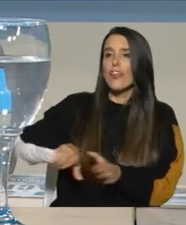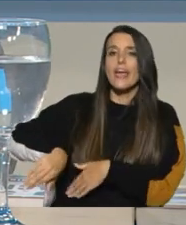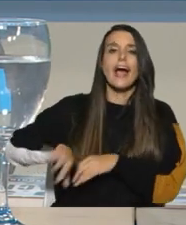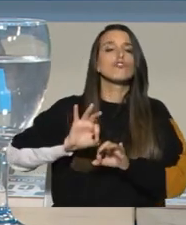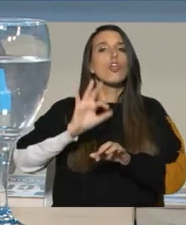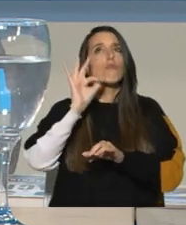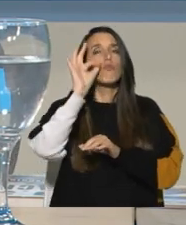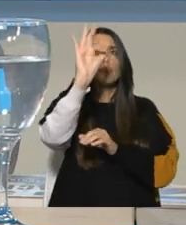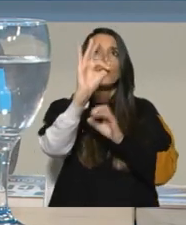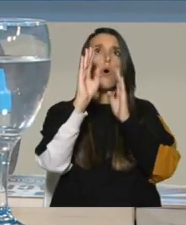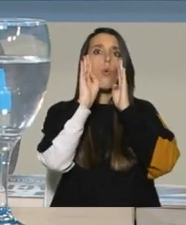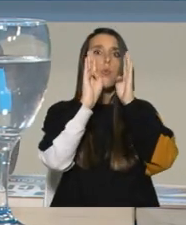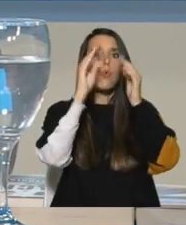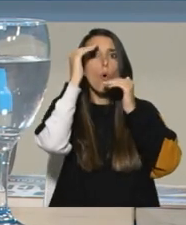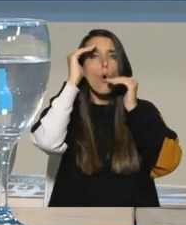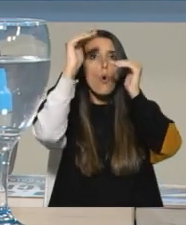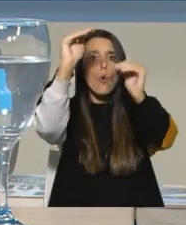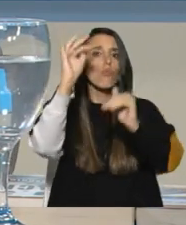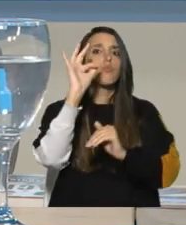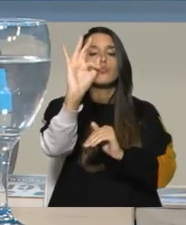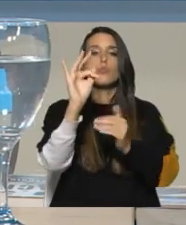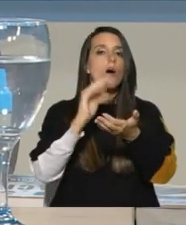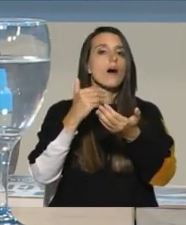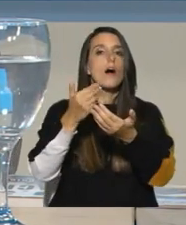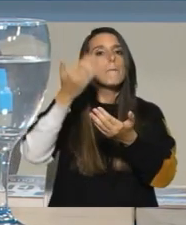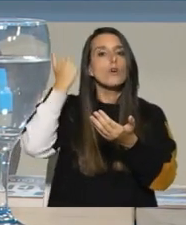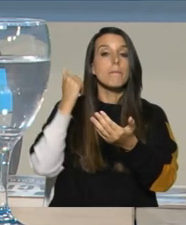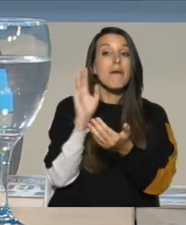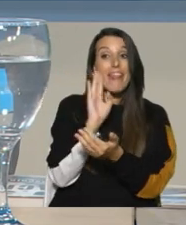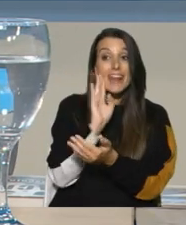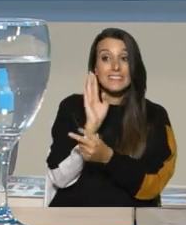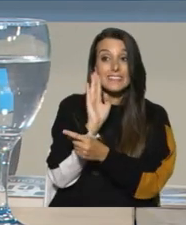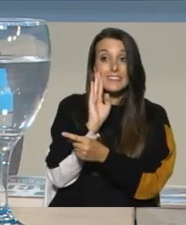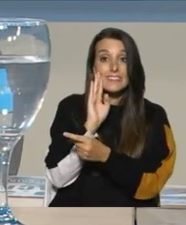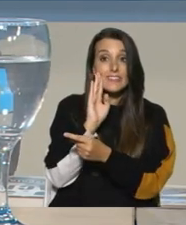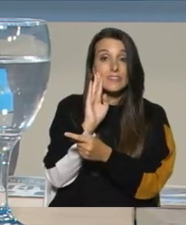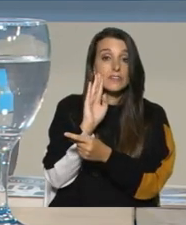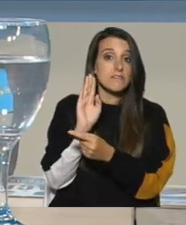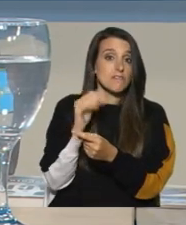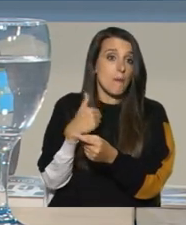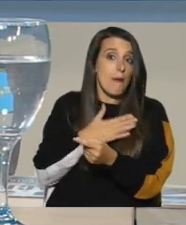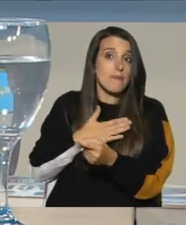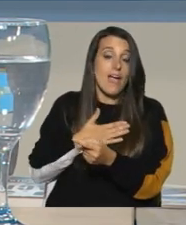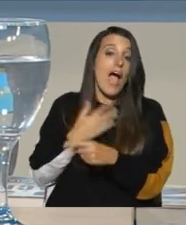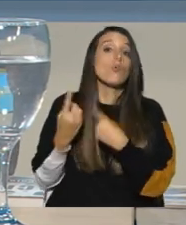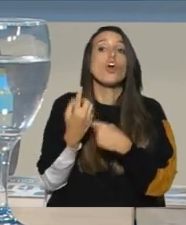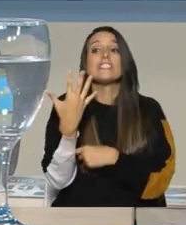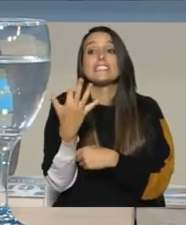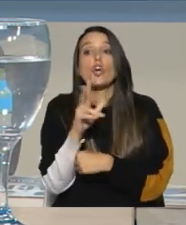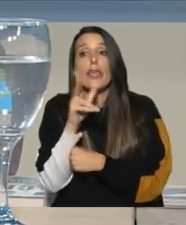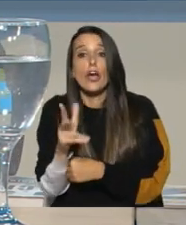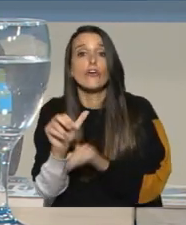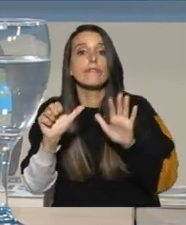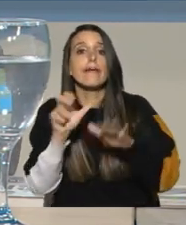adelante con todo lo que nos había sucedido. Estamos hablando de madres que quedaron no como la mía, sino con 5 hijos o 6 hijos,